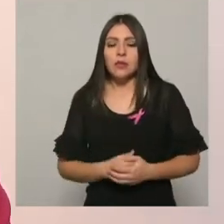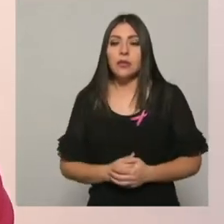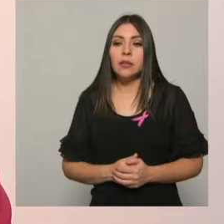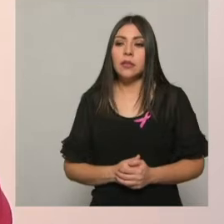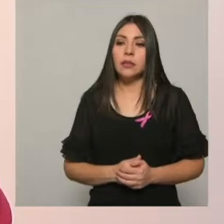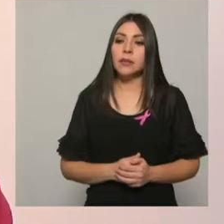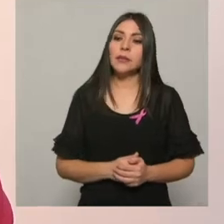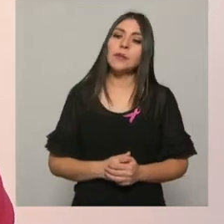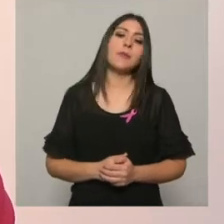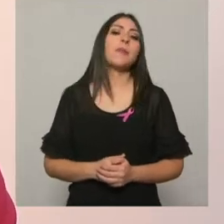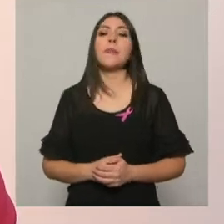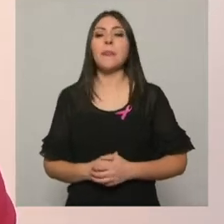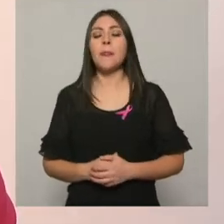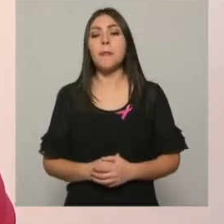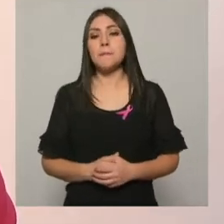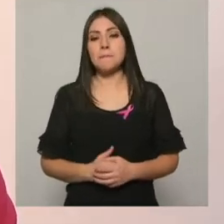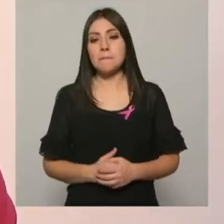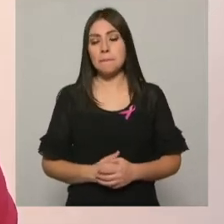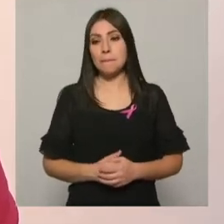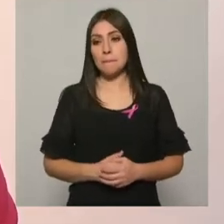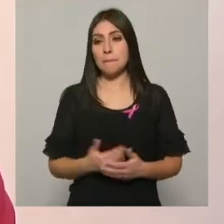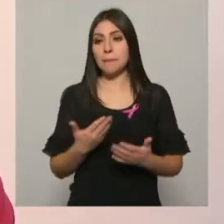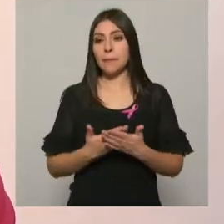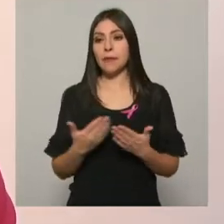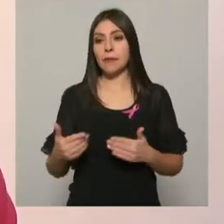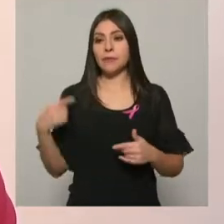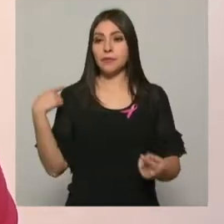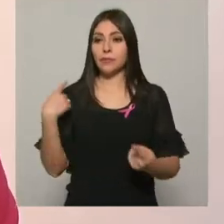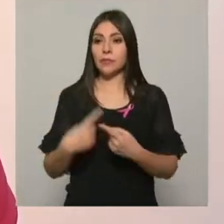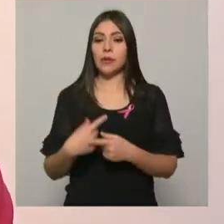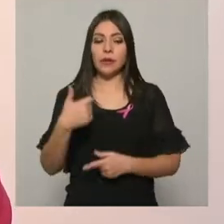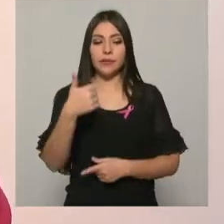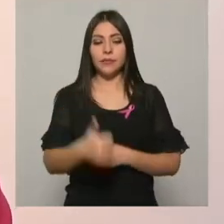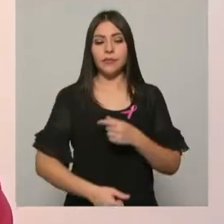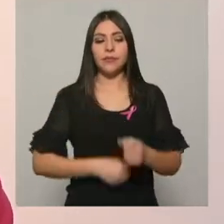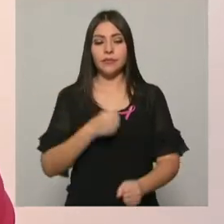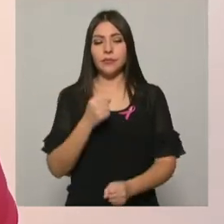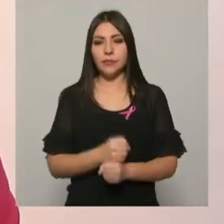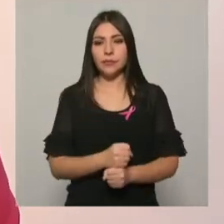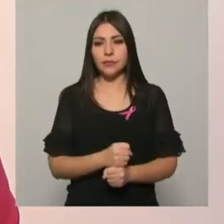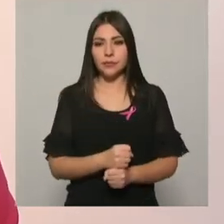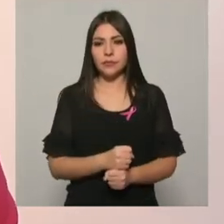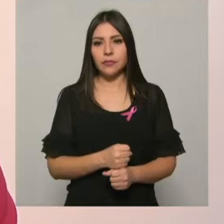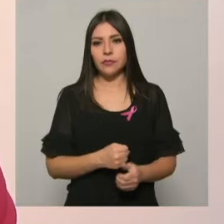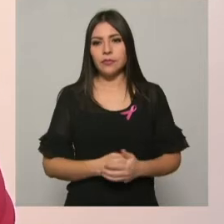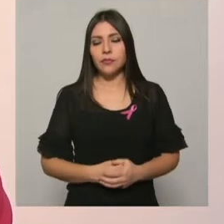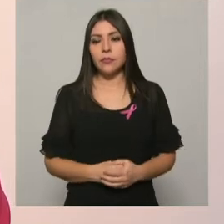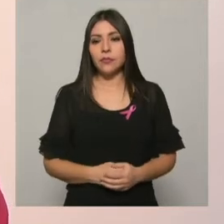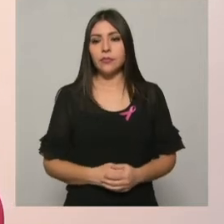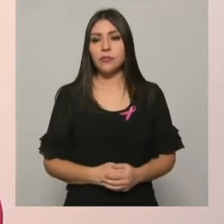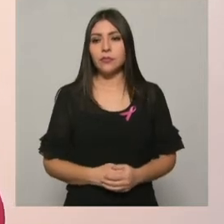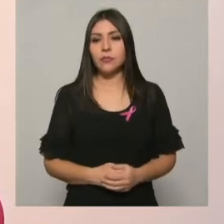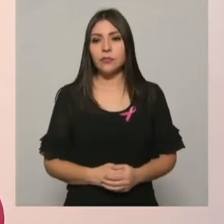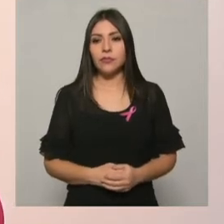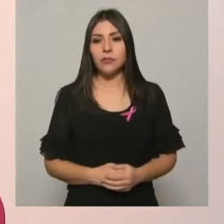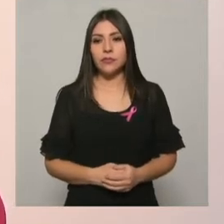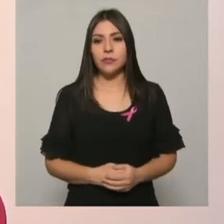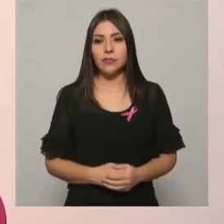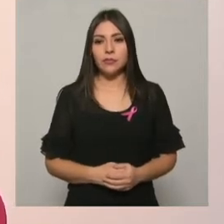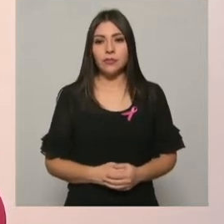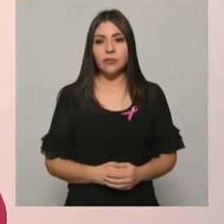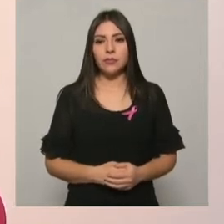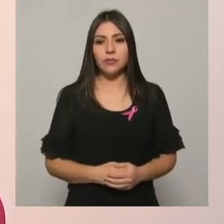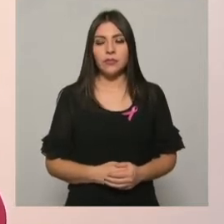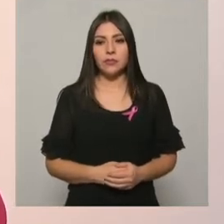metimos 6 años ya con la Llorona. Con La Llorona, Cihuacó. Y bueno, acabó un cierto,